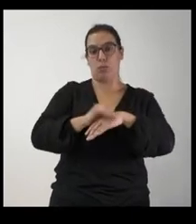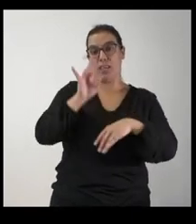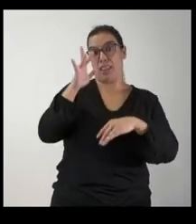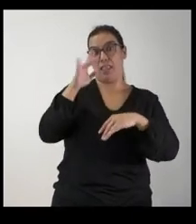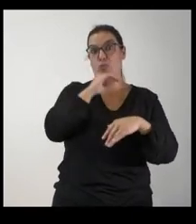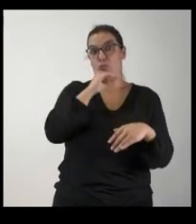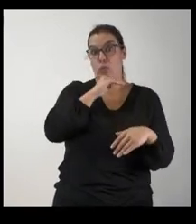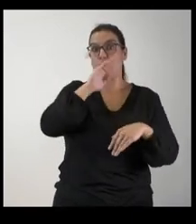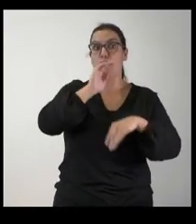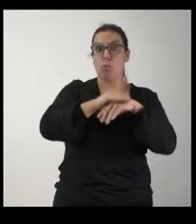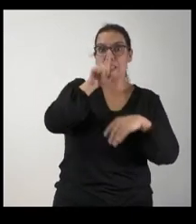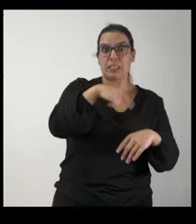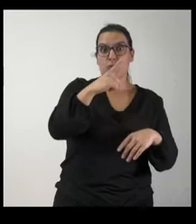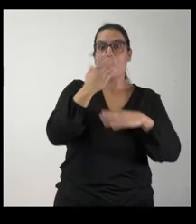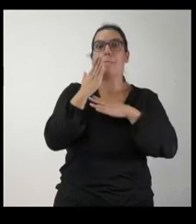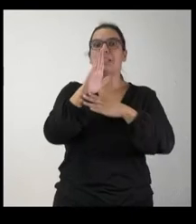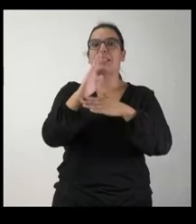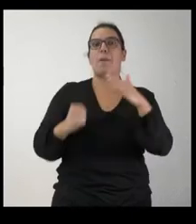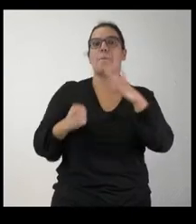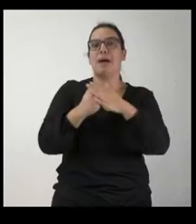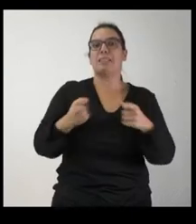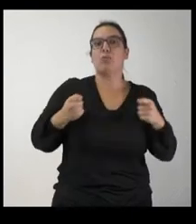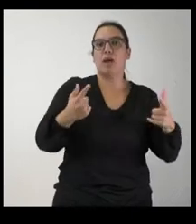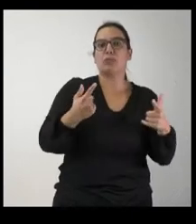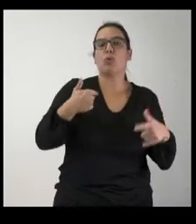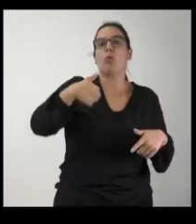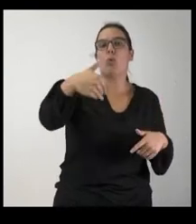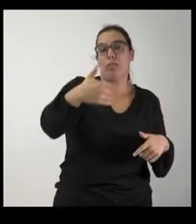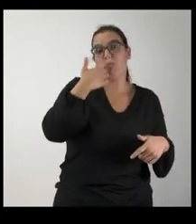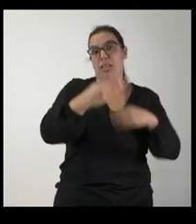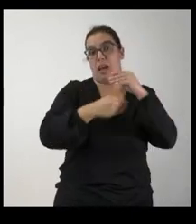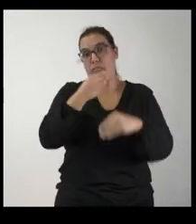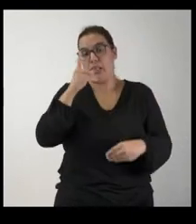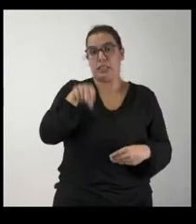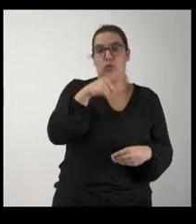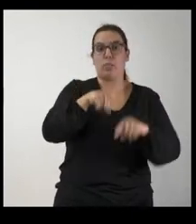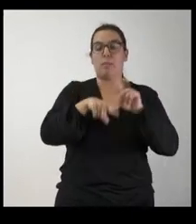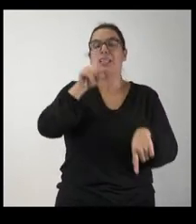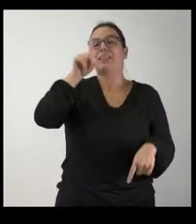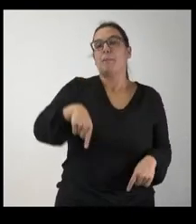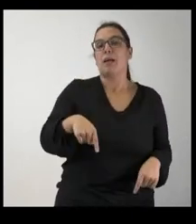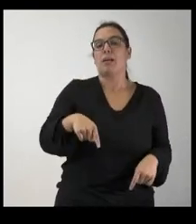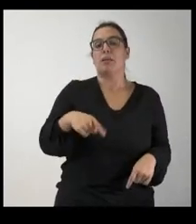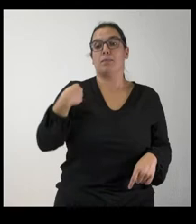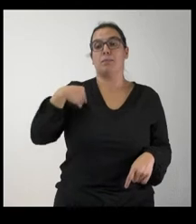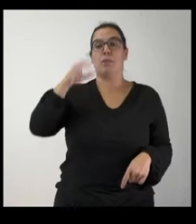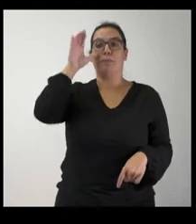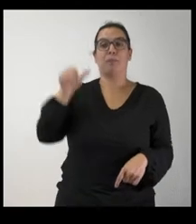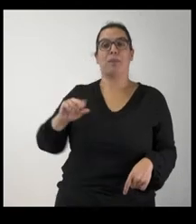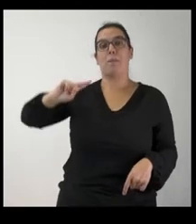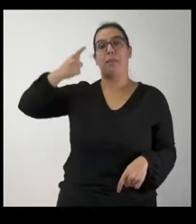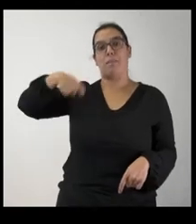cuando piensan presentar el techo de gastos Y es que lo van a presentar Y cómo interpretan las declaraciones del